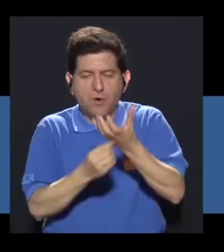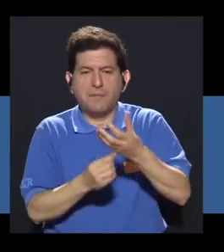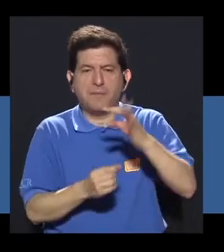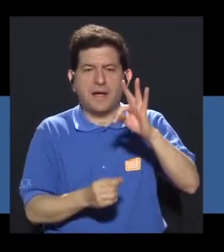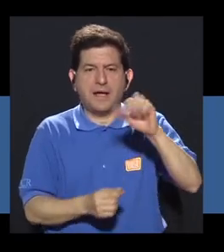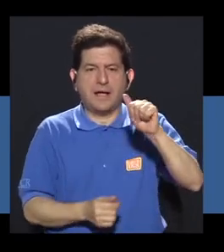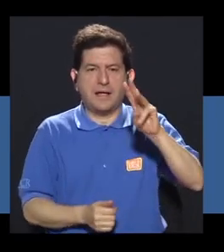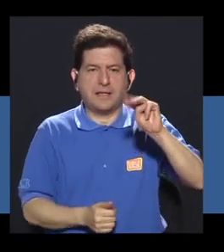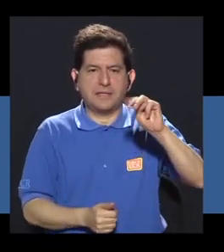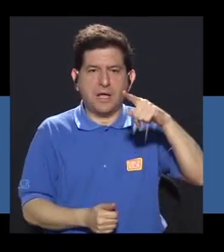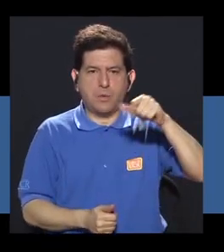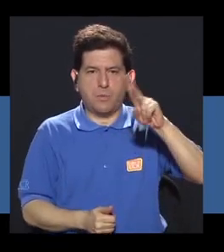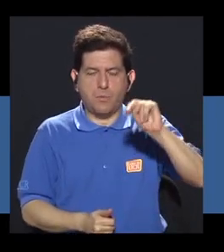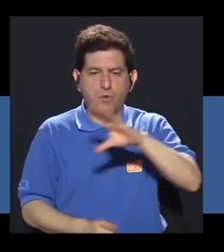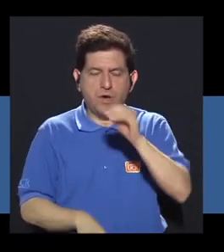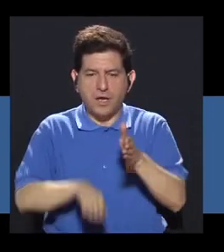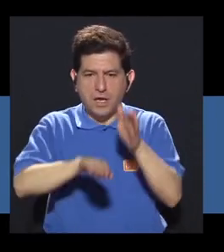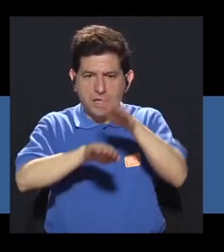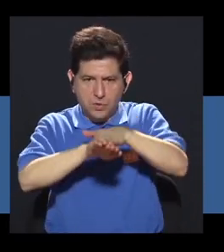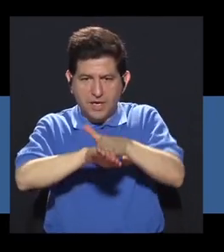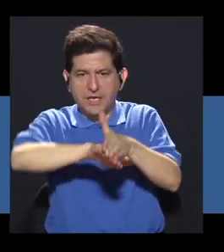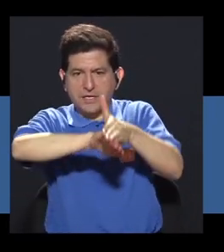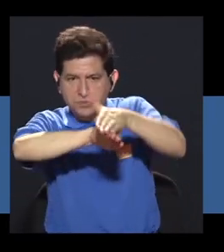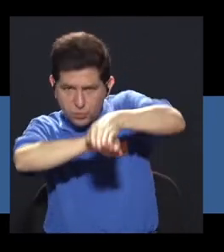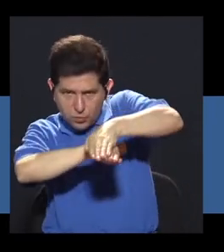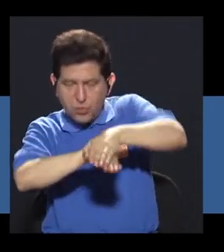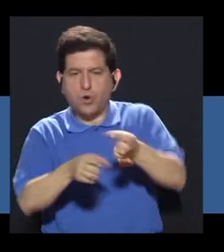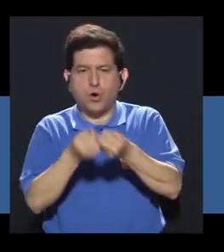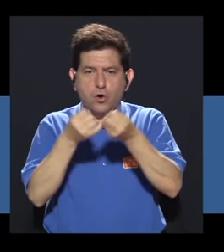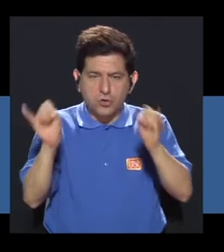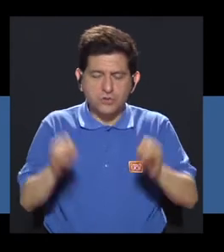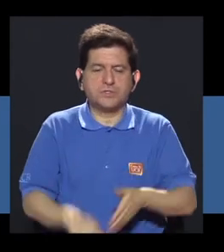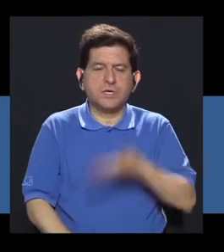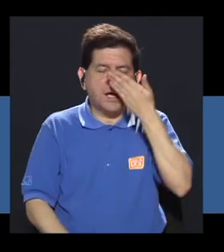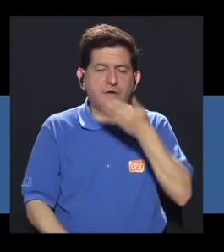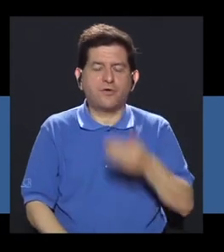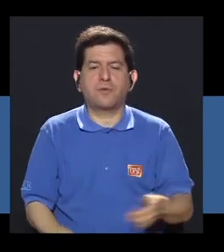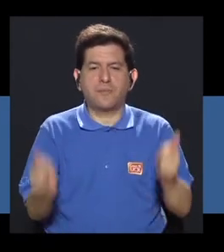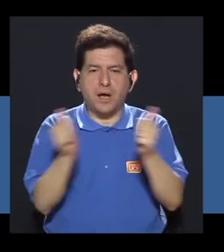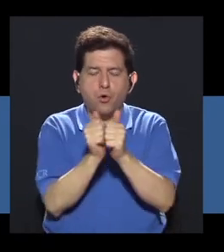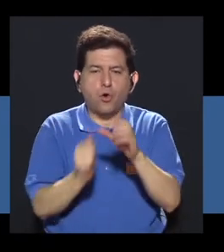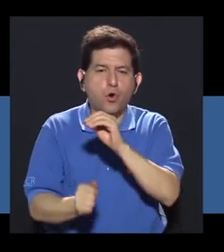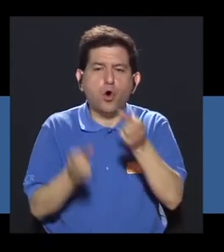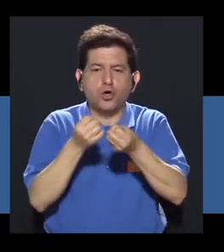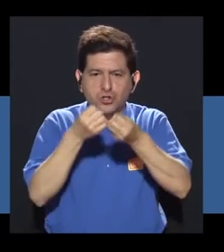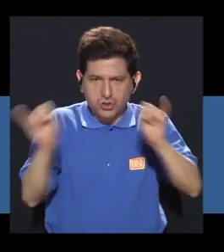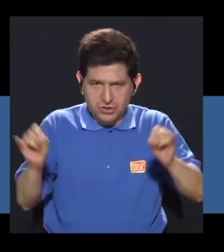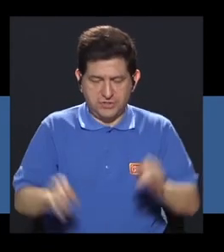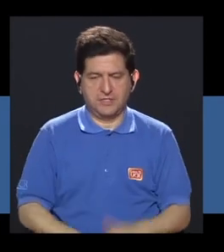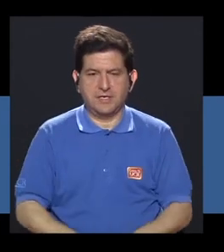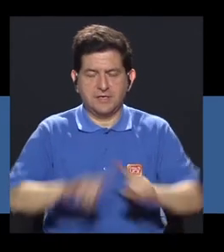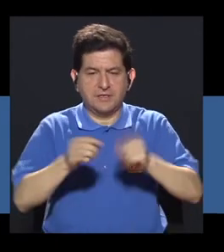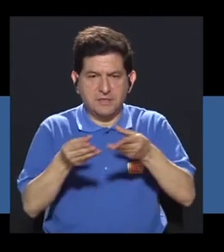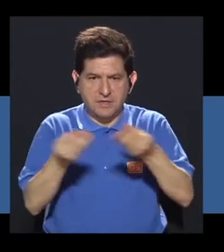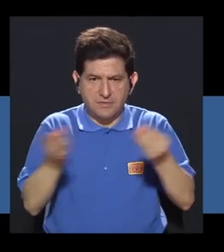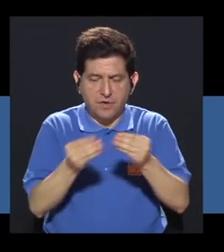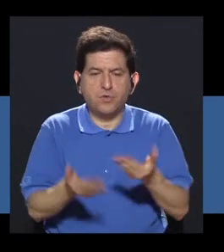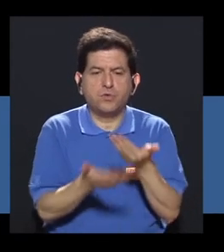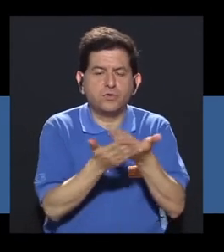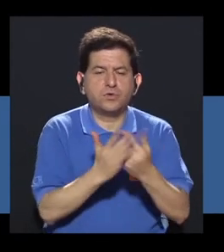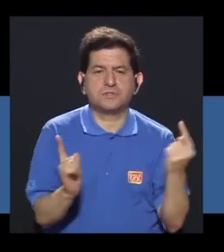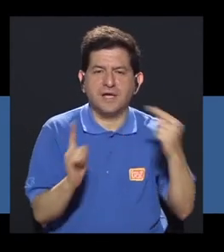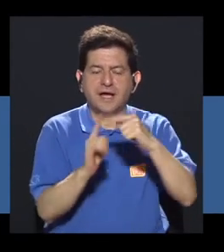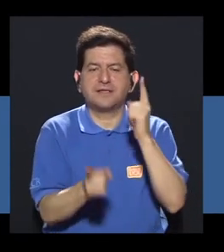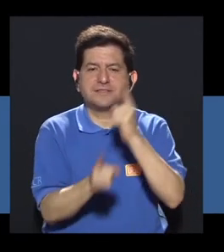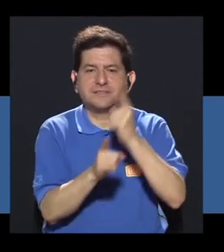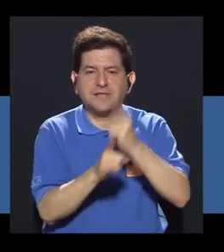ejemplo, copas, tampones y toallas con alas, sin alas, con aroma y sin aroma. Pruebe varios